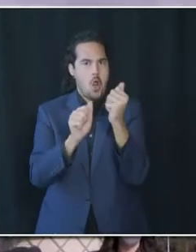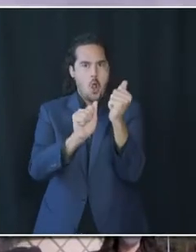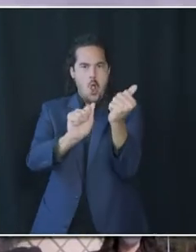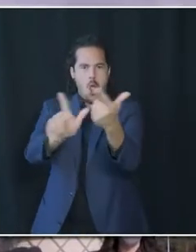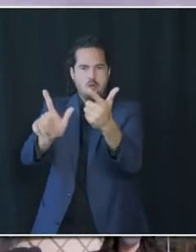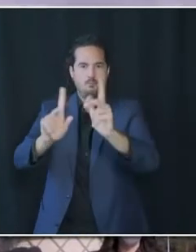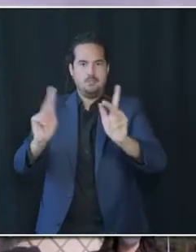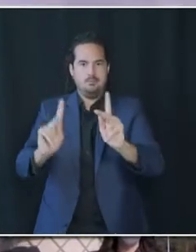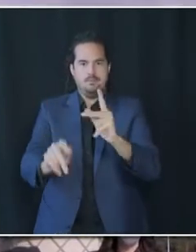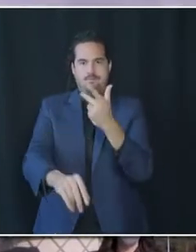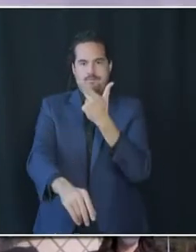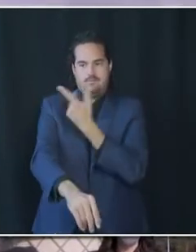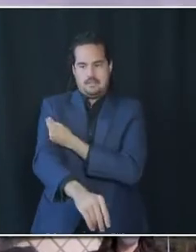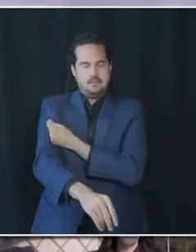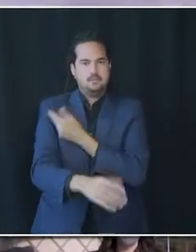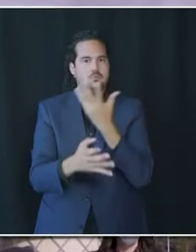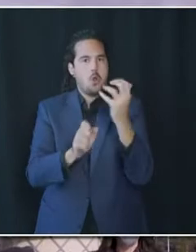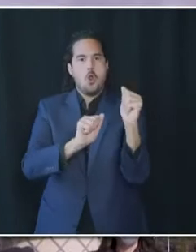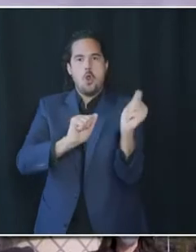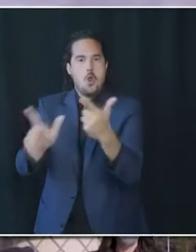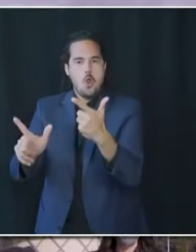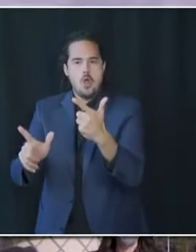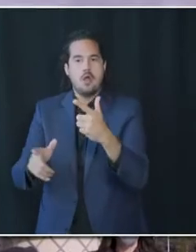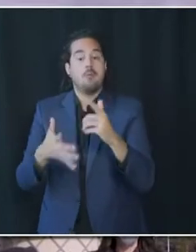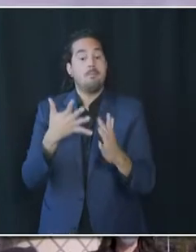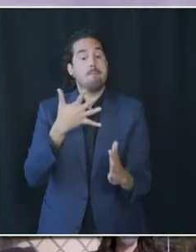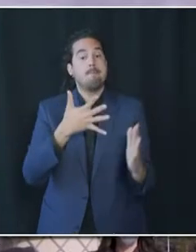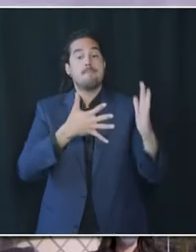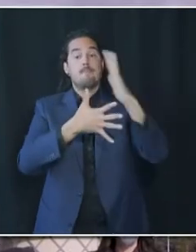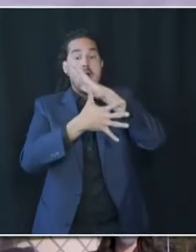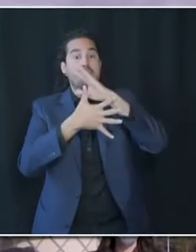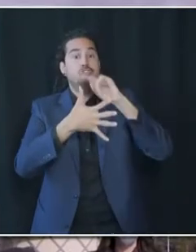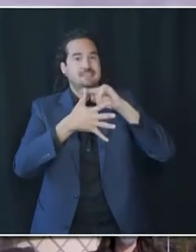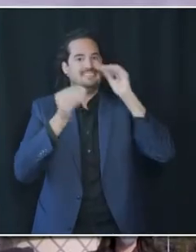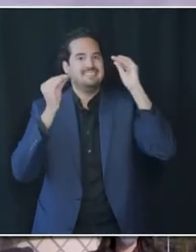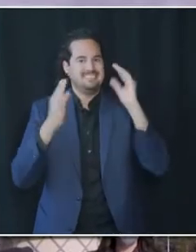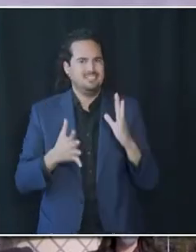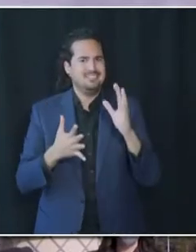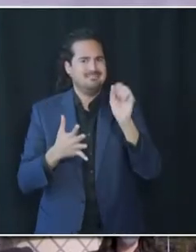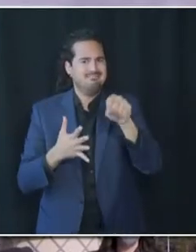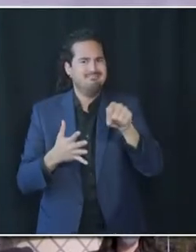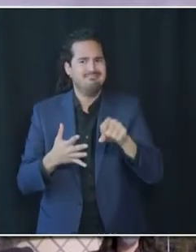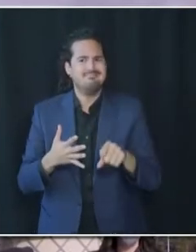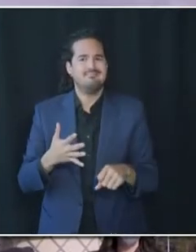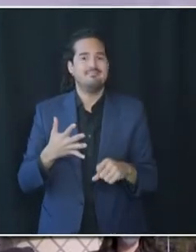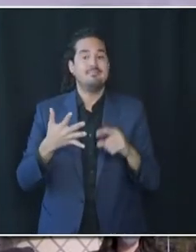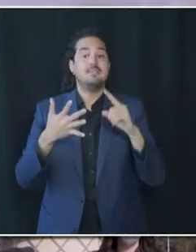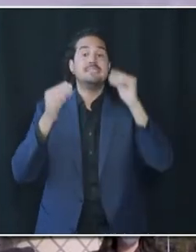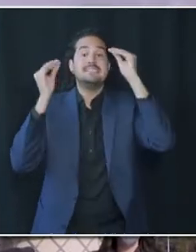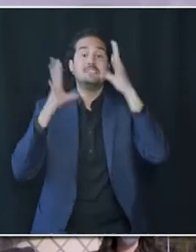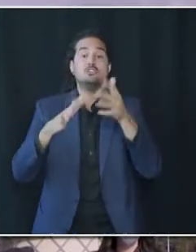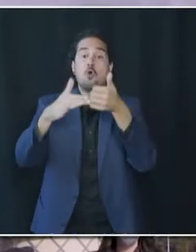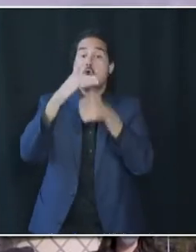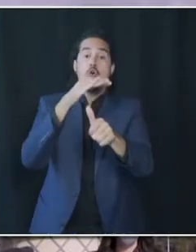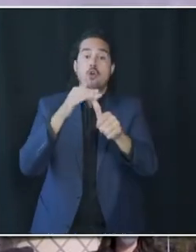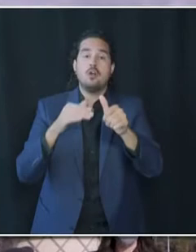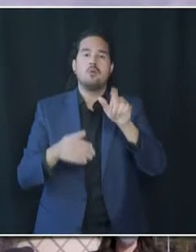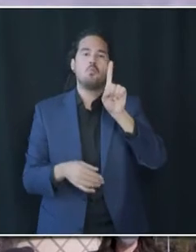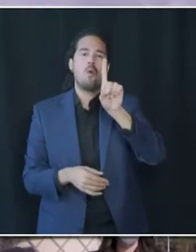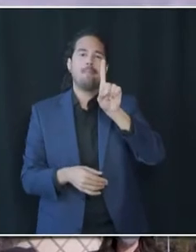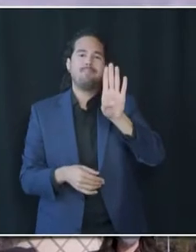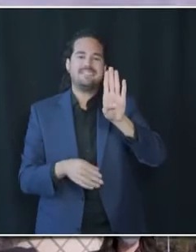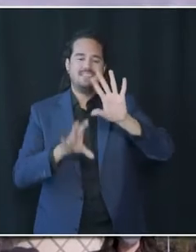estamos priorizando a maestros del estado difundió pautas 1b que prioriza a los maestros